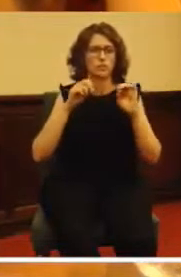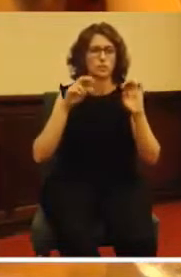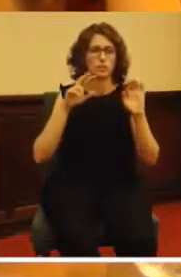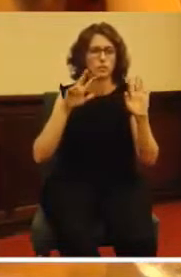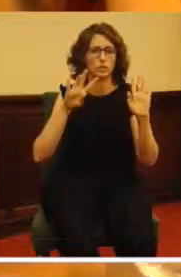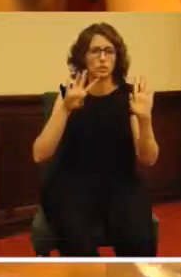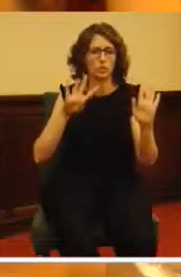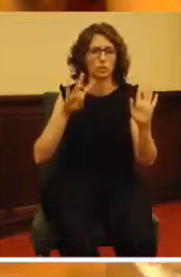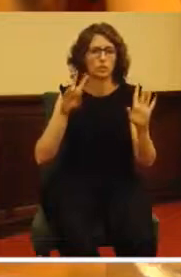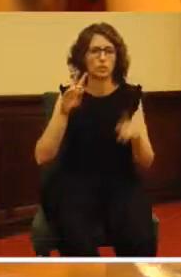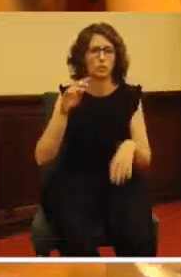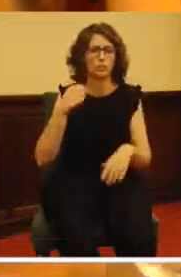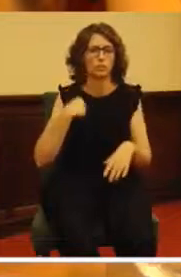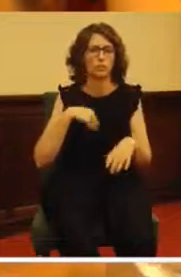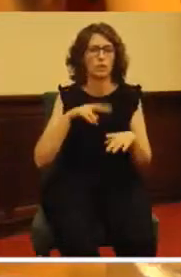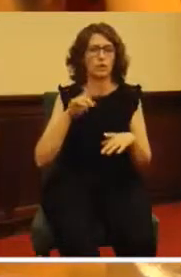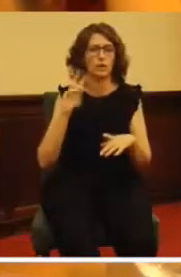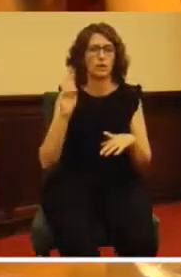el año